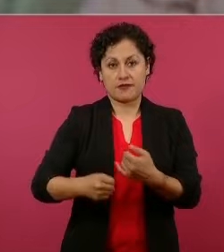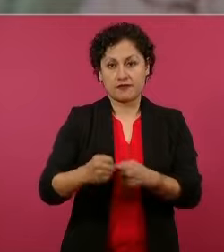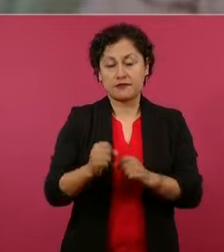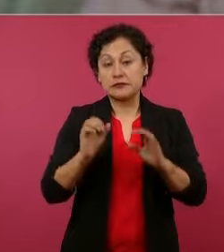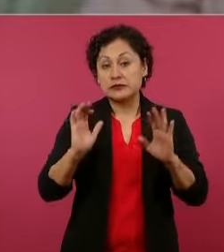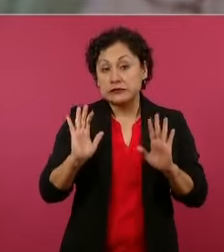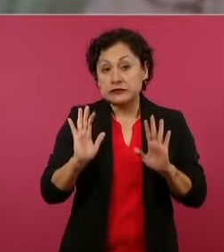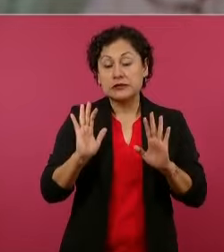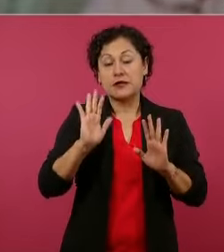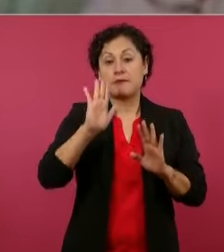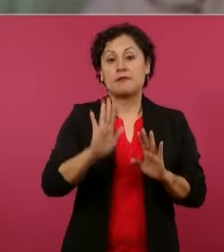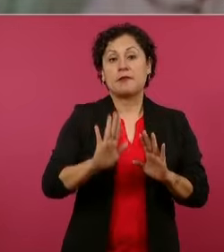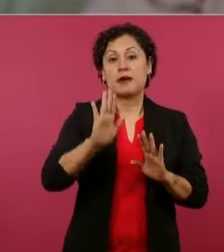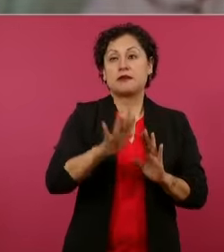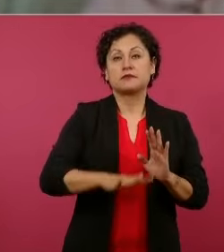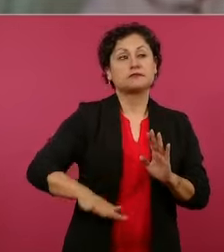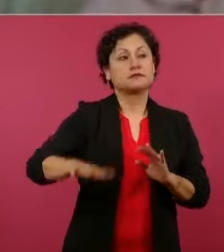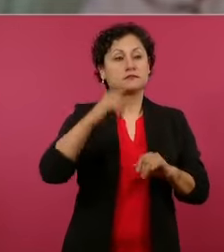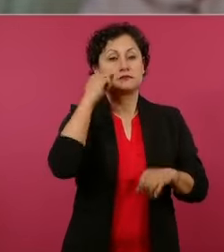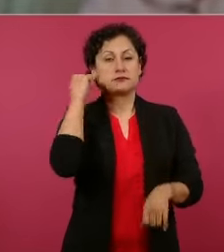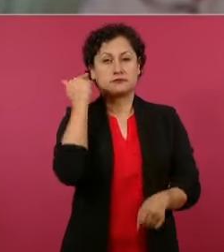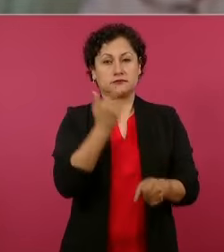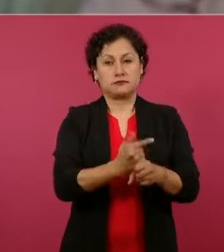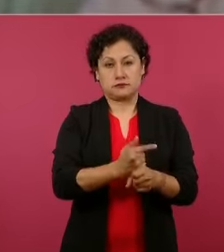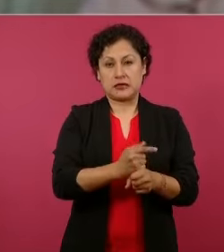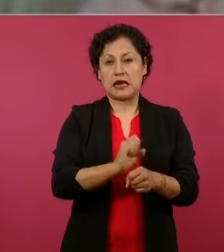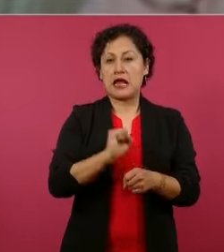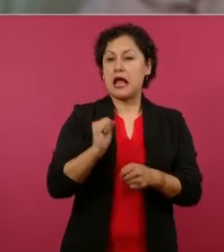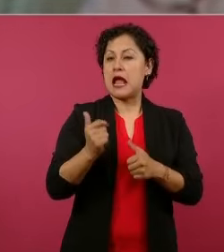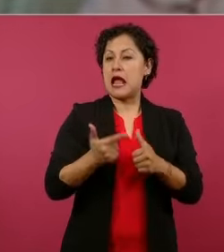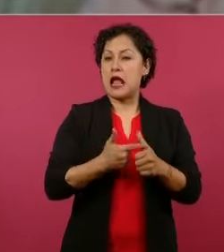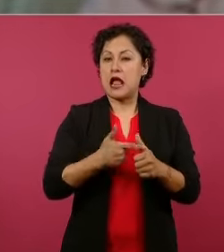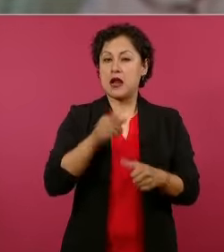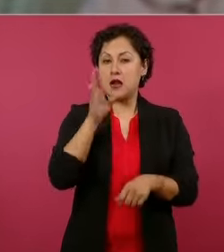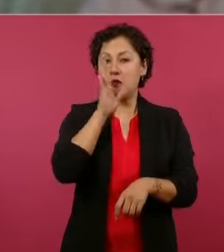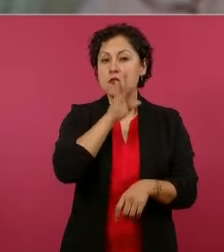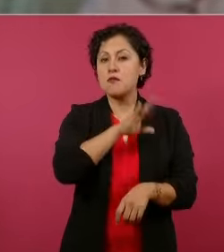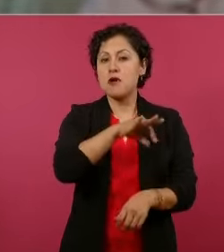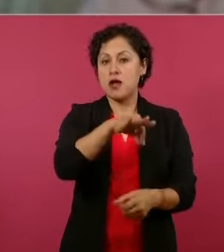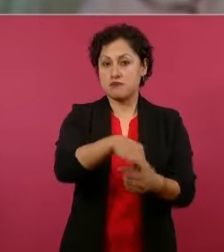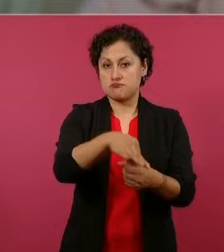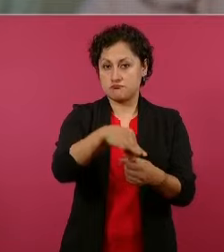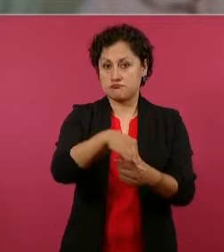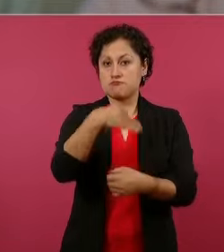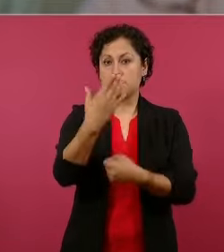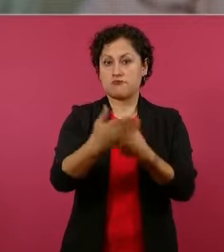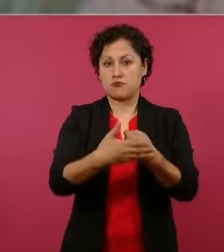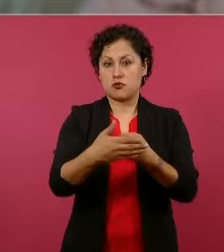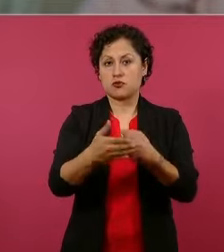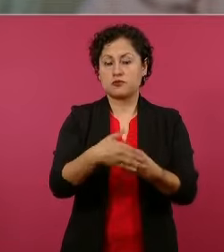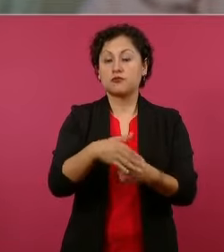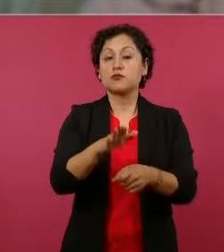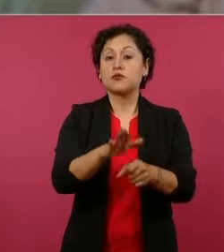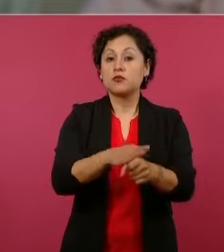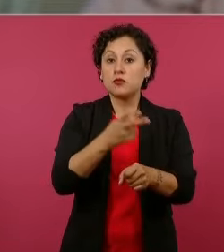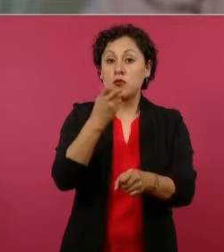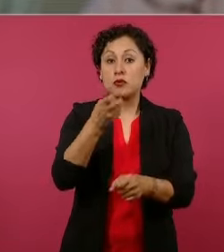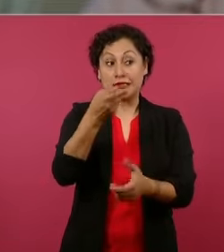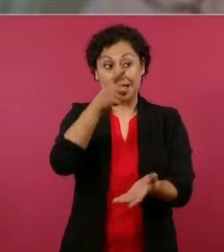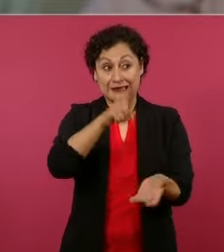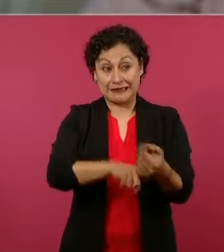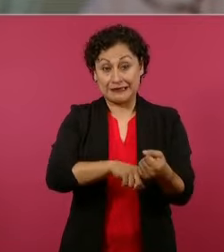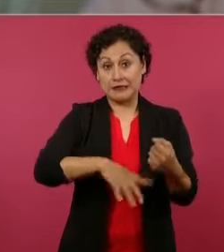quiere torcer la voluntad de los comicios entd lo que pide la gente de de